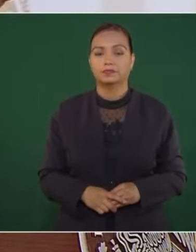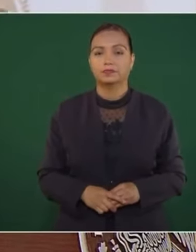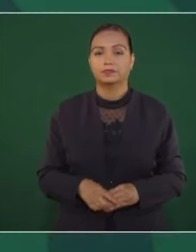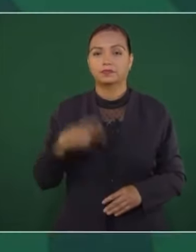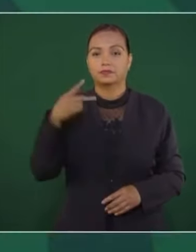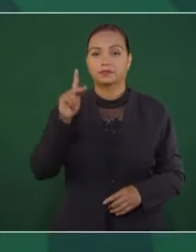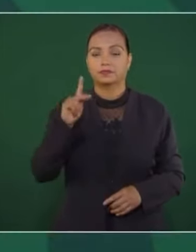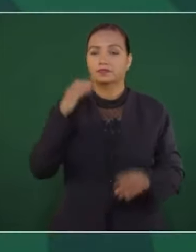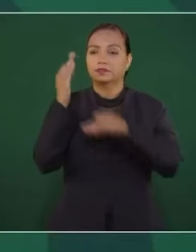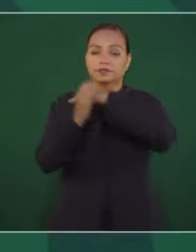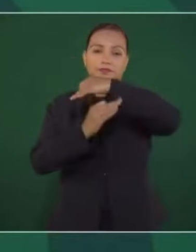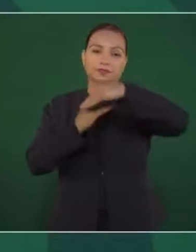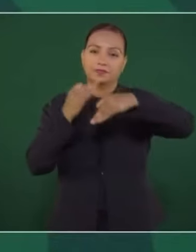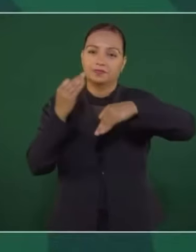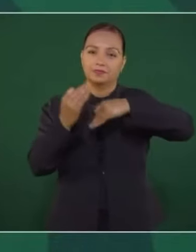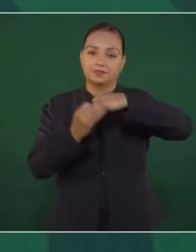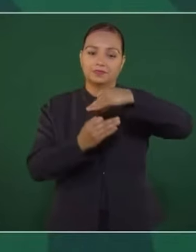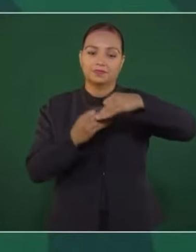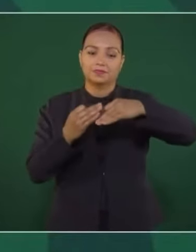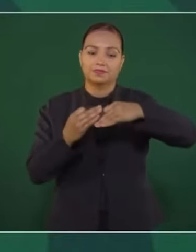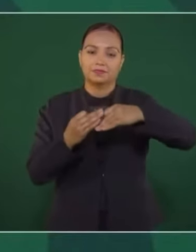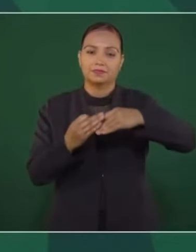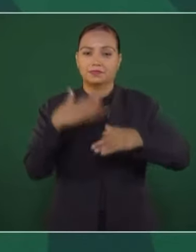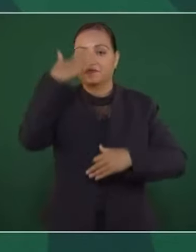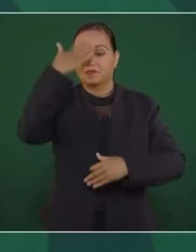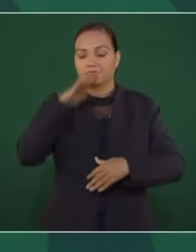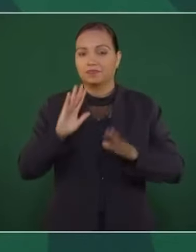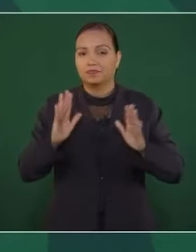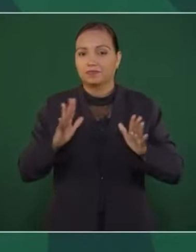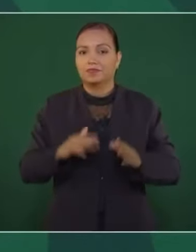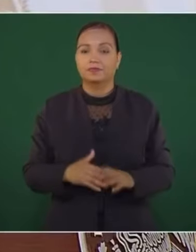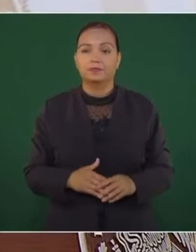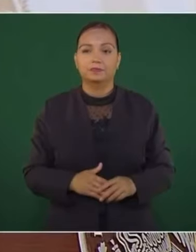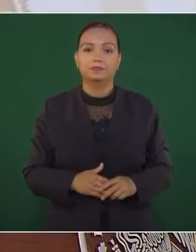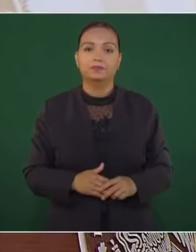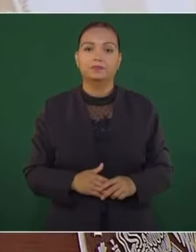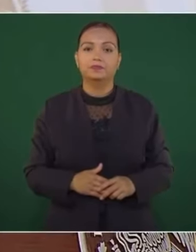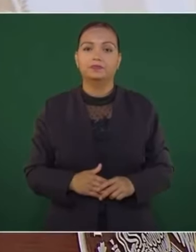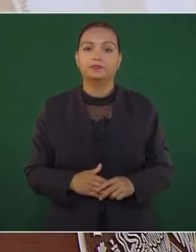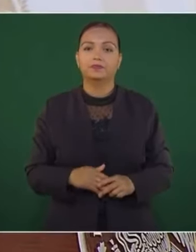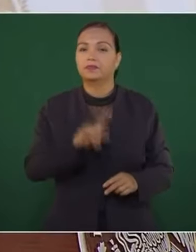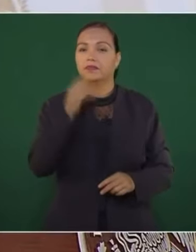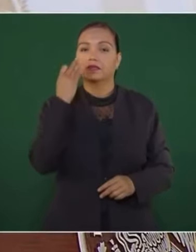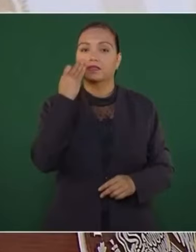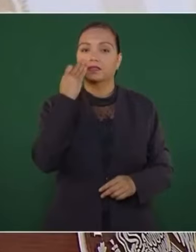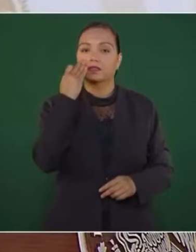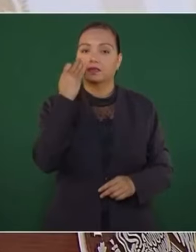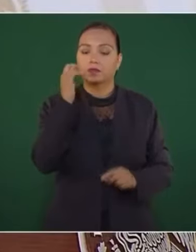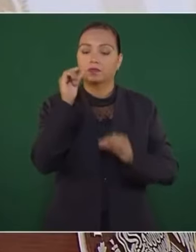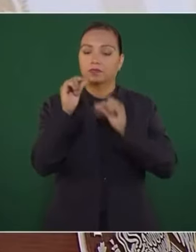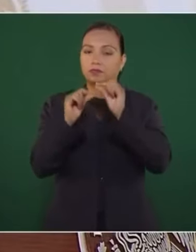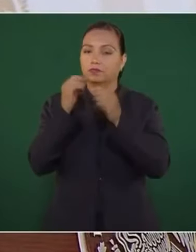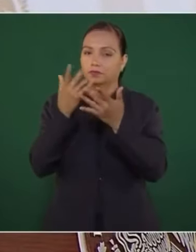Pero todo se sabe, nada más es cosa de tiempo.